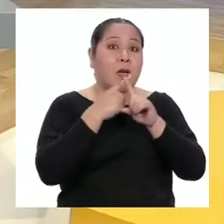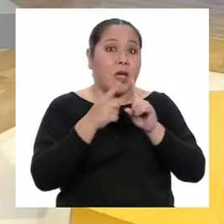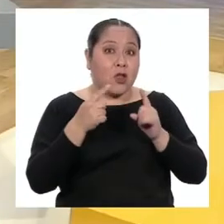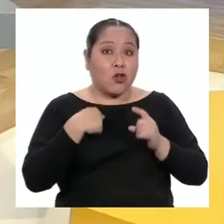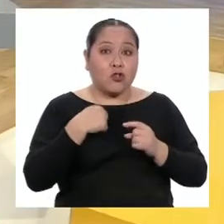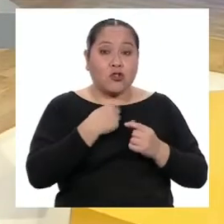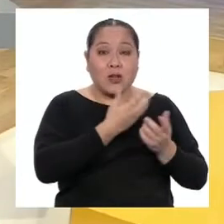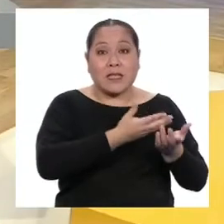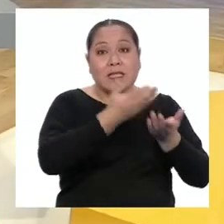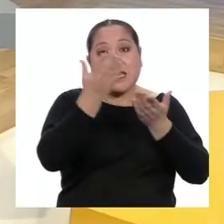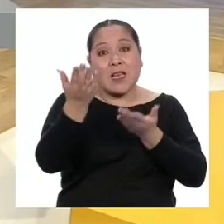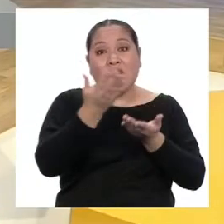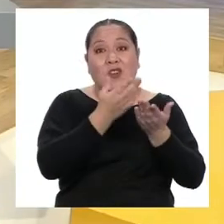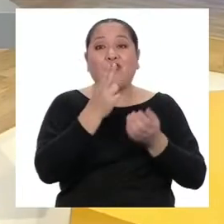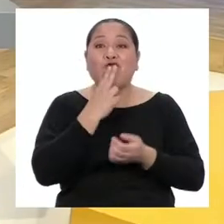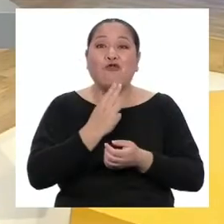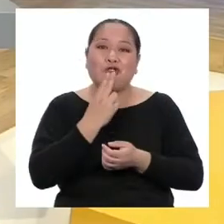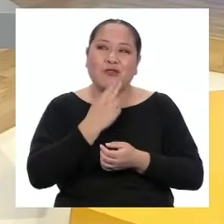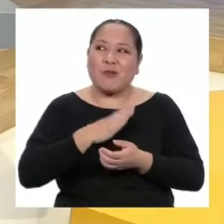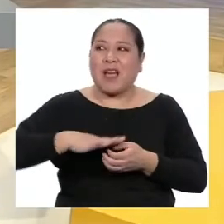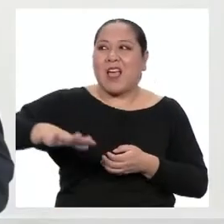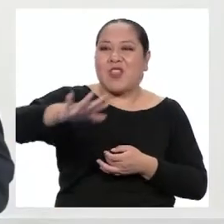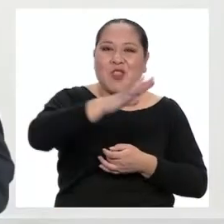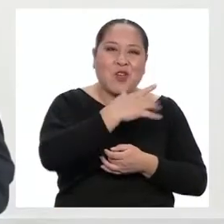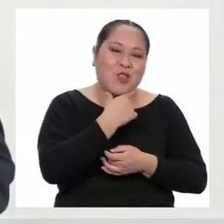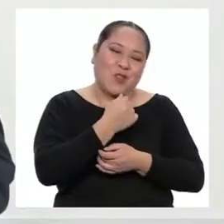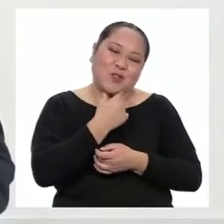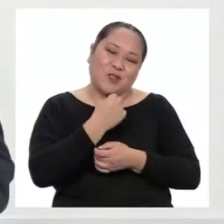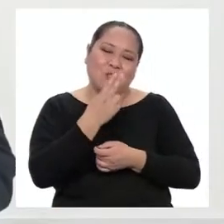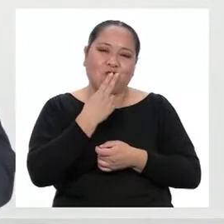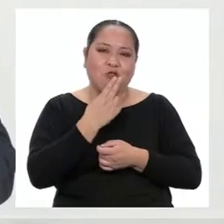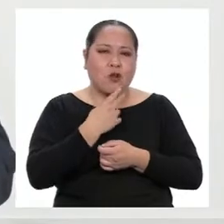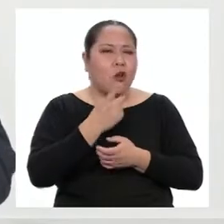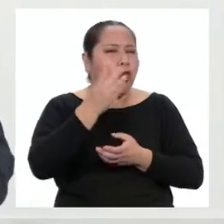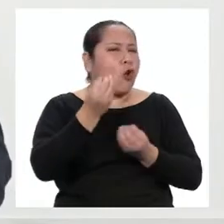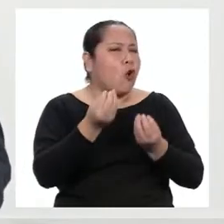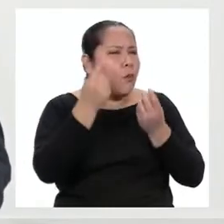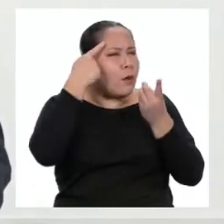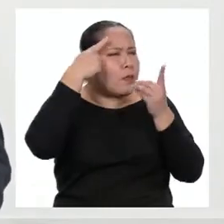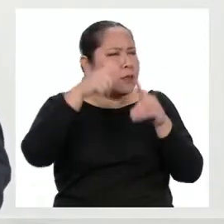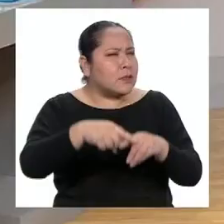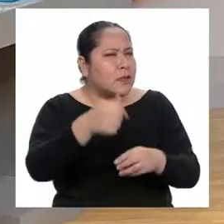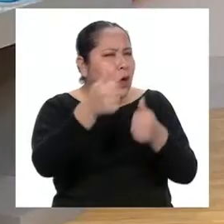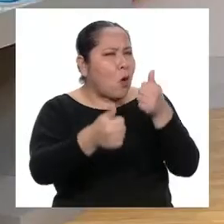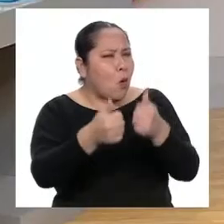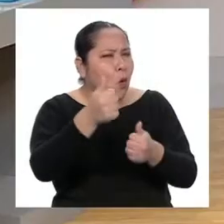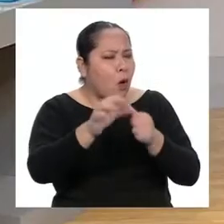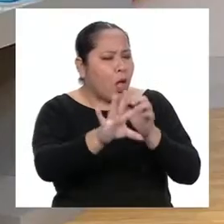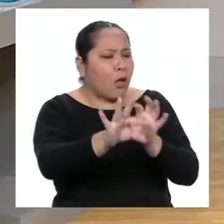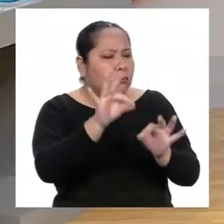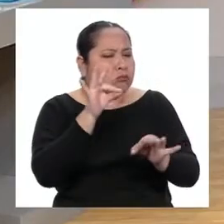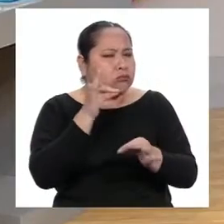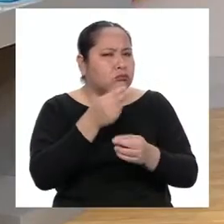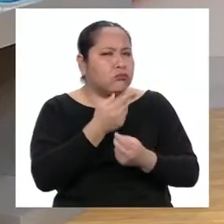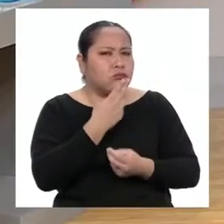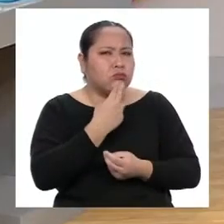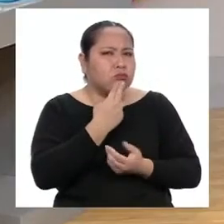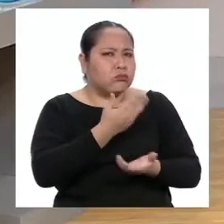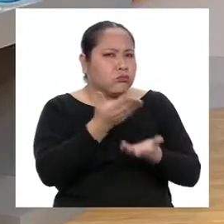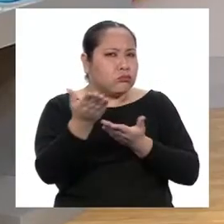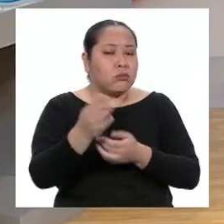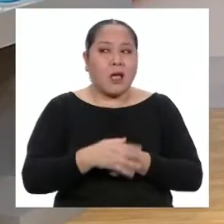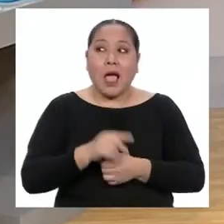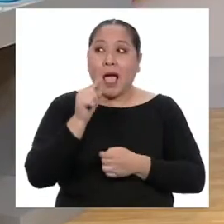un postrecito porque a todos nos encantan los dulces. ¿Cómo decidiste qué postre llevar? Bueno, para tomar esa